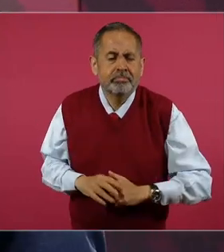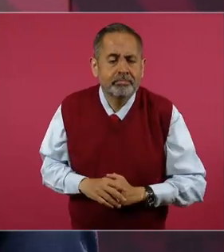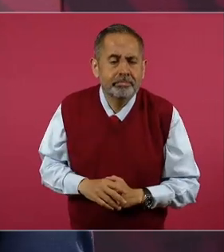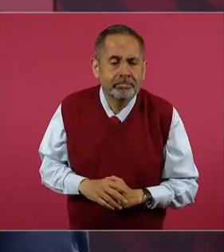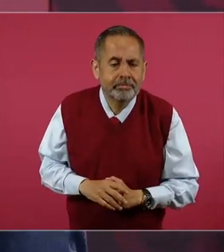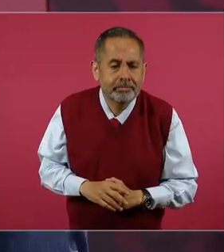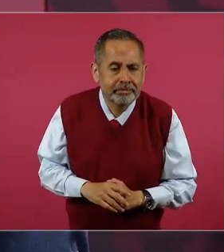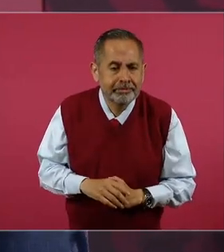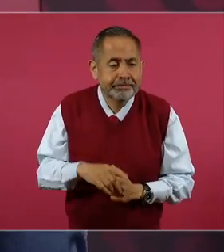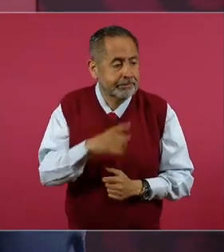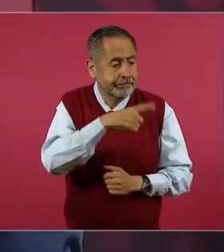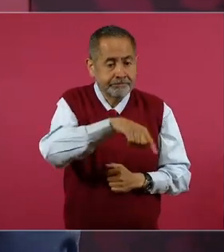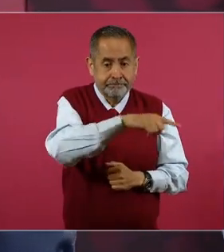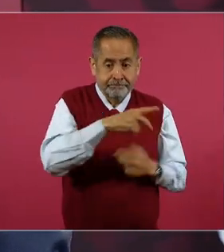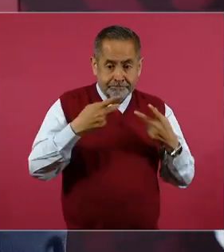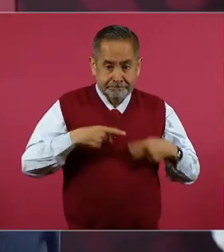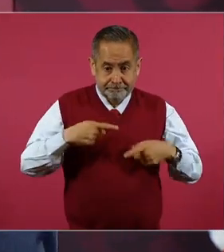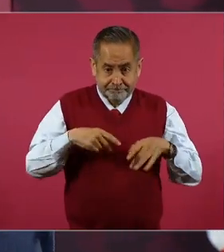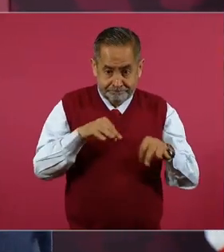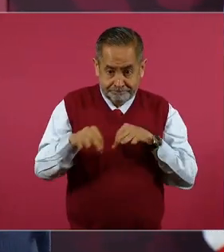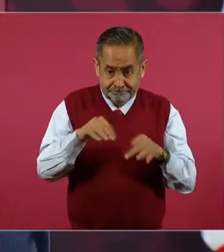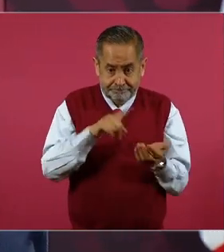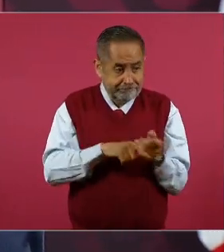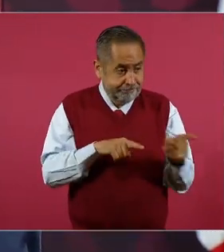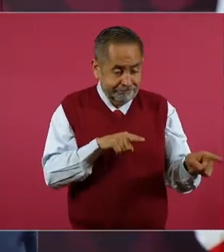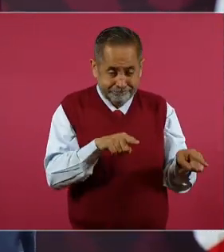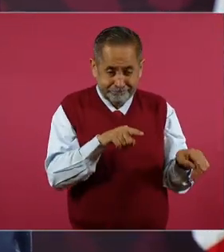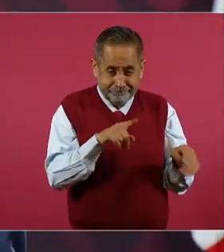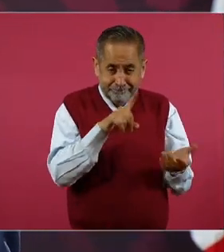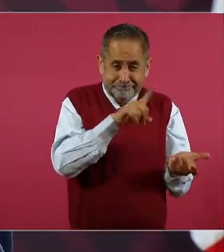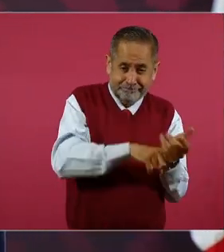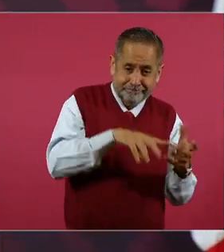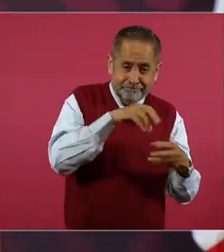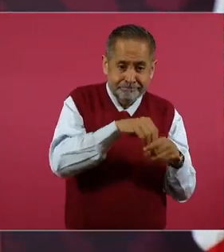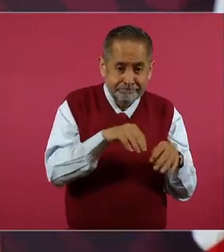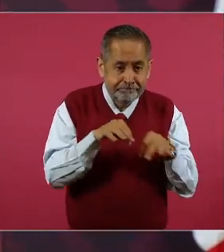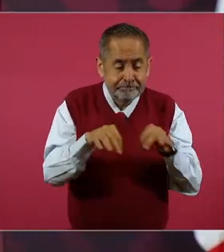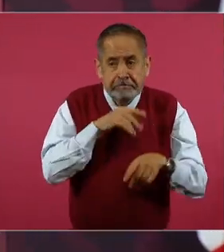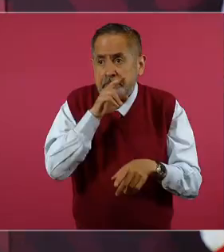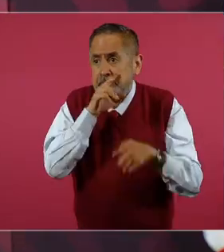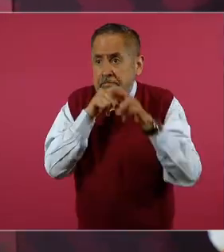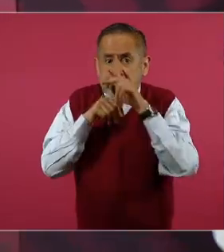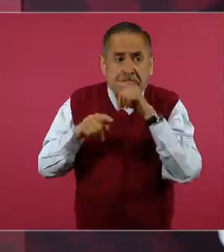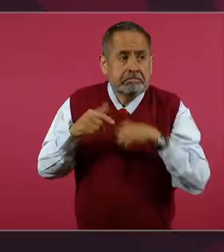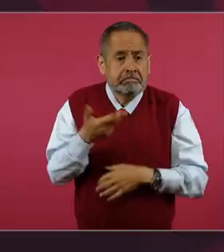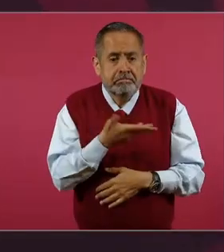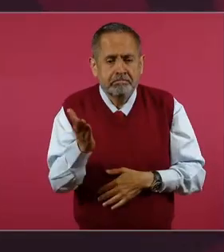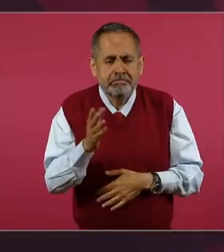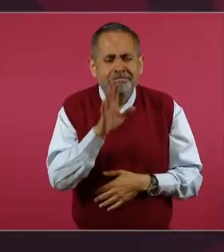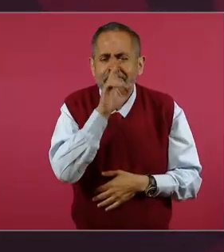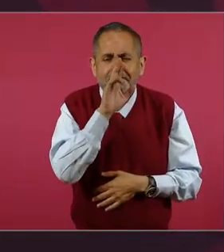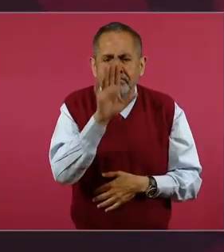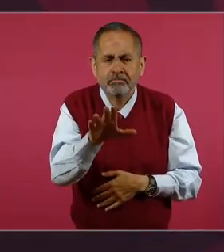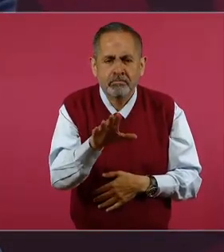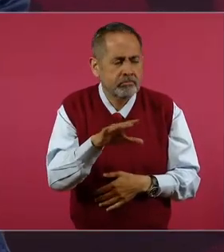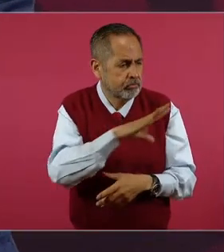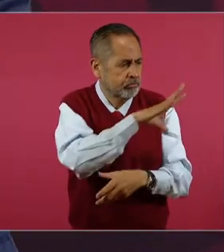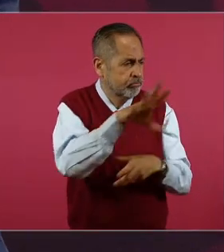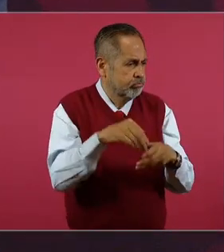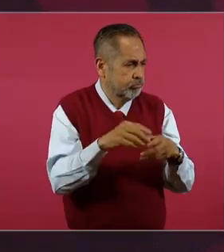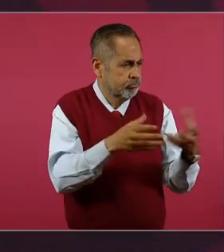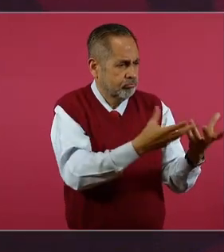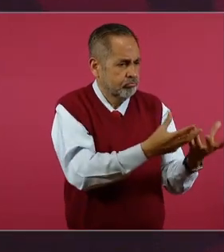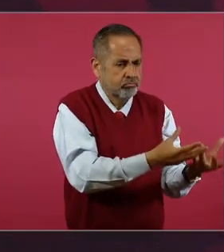que preocuparse los, no deben de preocuparse los trabajadores, porque van a pasar